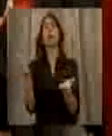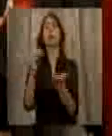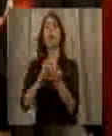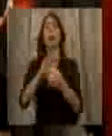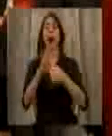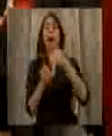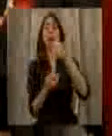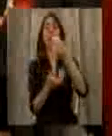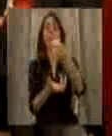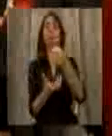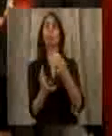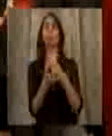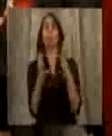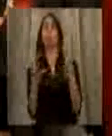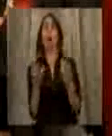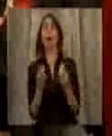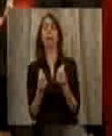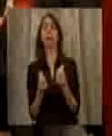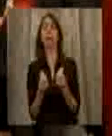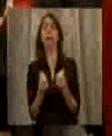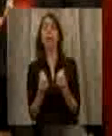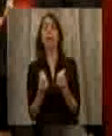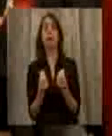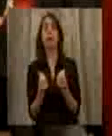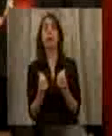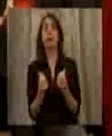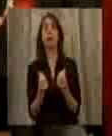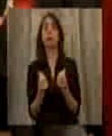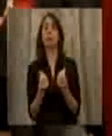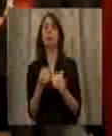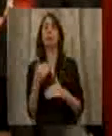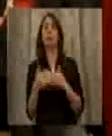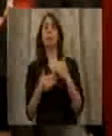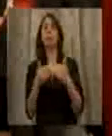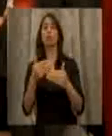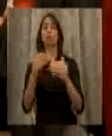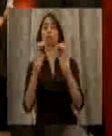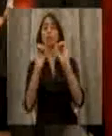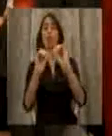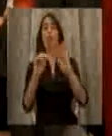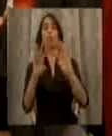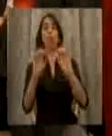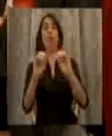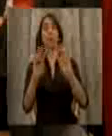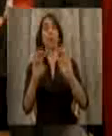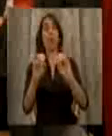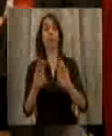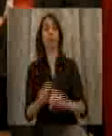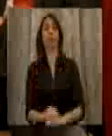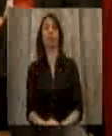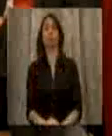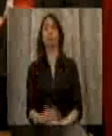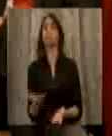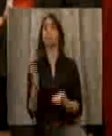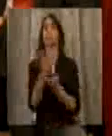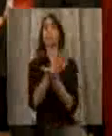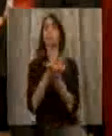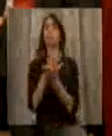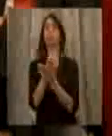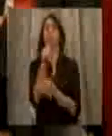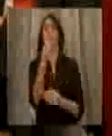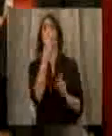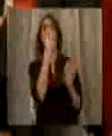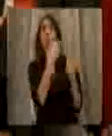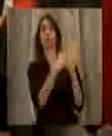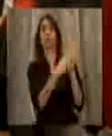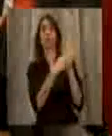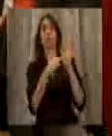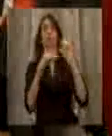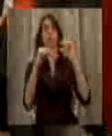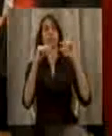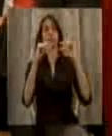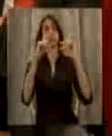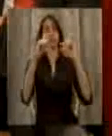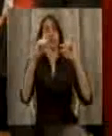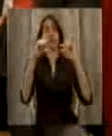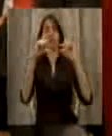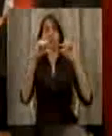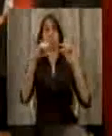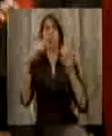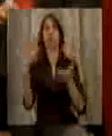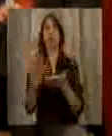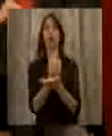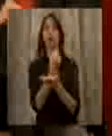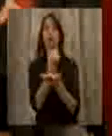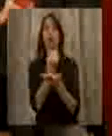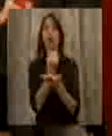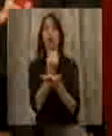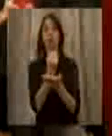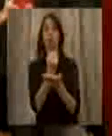recursos, mayor calidad en el proceso educativo. Por ejemplo, ustedes ven el gráfico donde se logró,